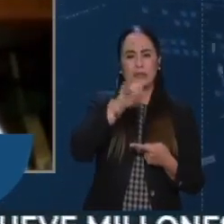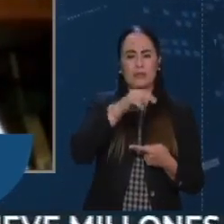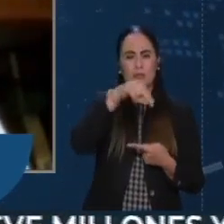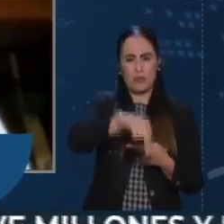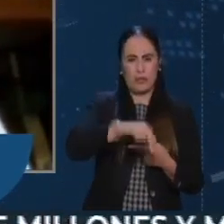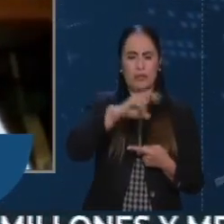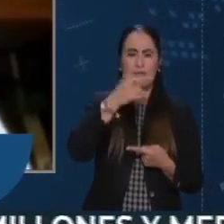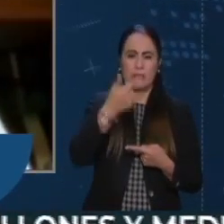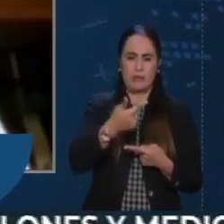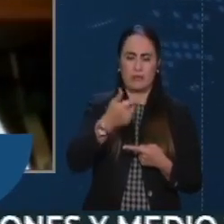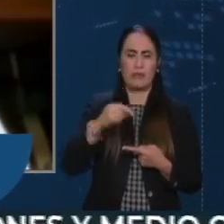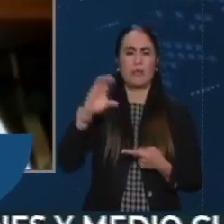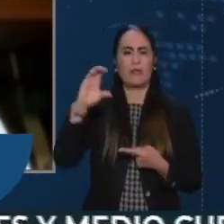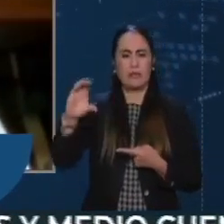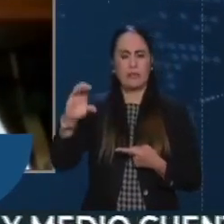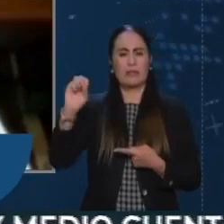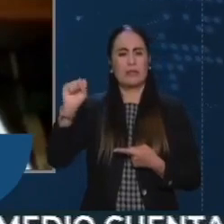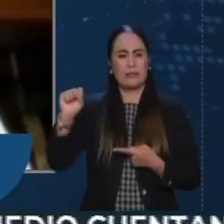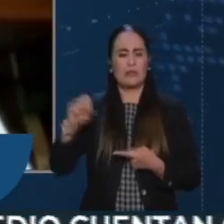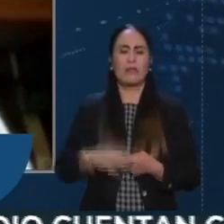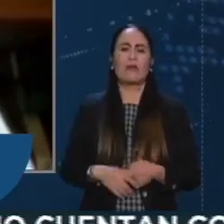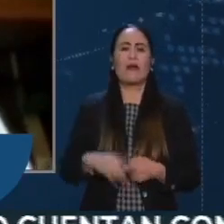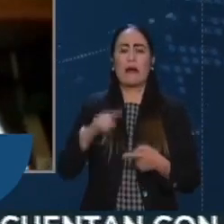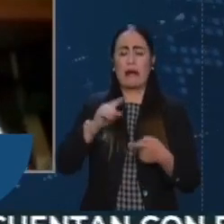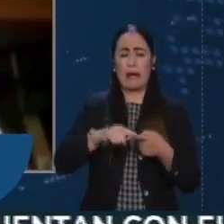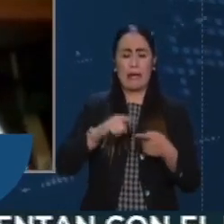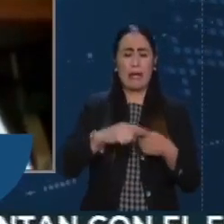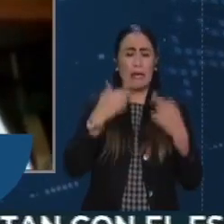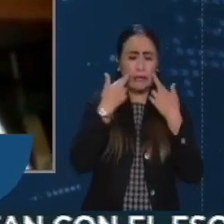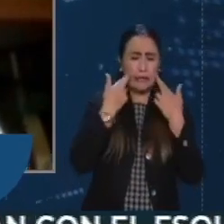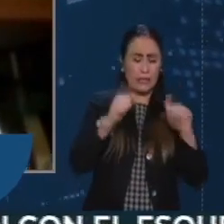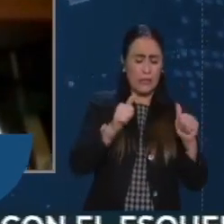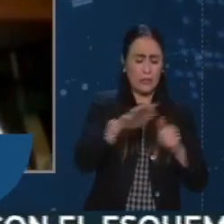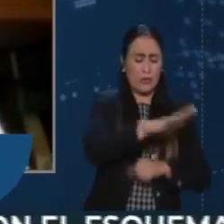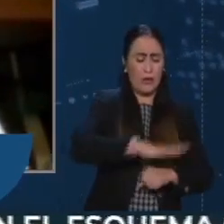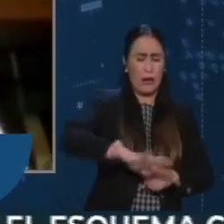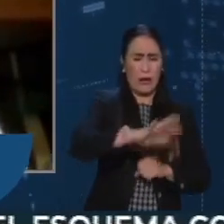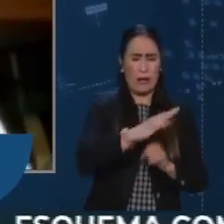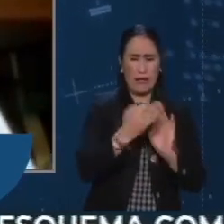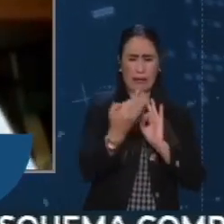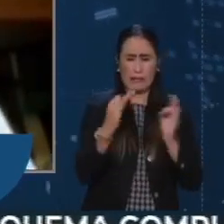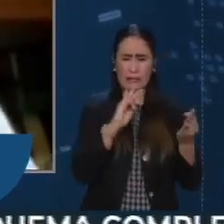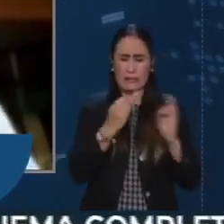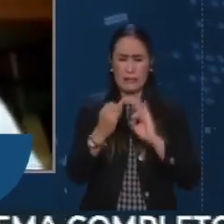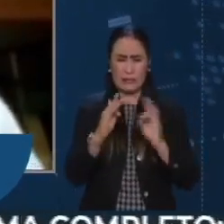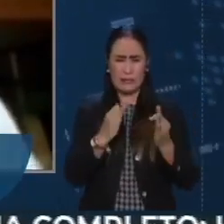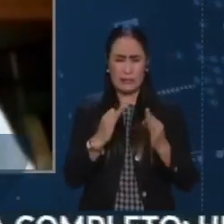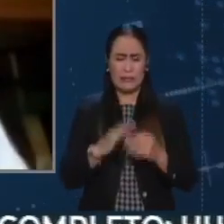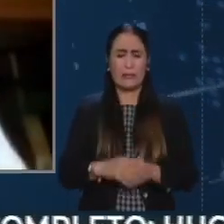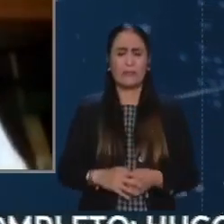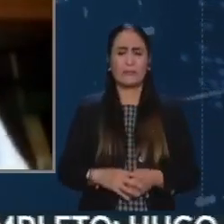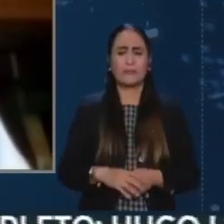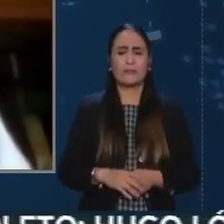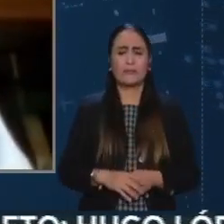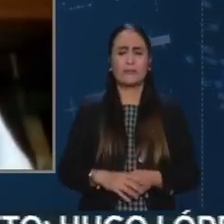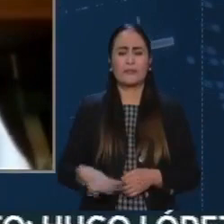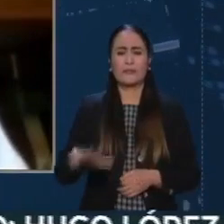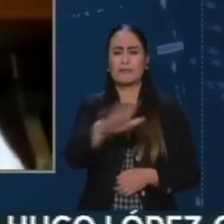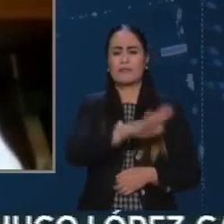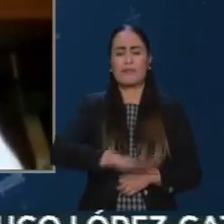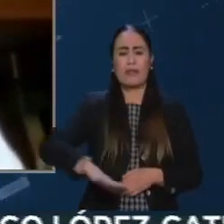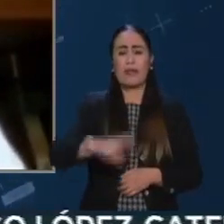Sinaloa, y por lo menos 600 personas de rancherías aledañas al sitio del enfrentamiento en las goteras de